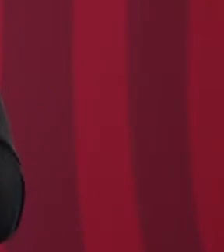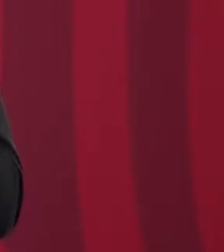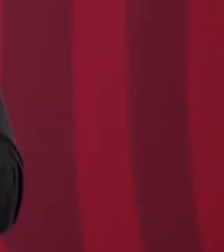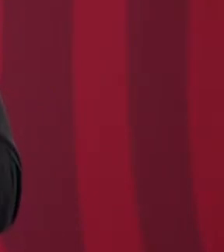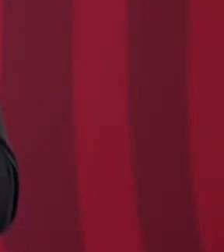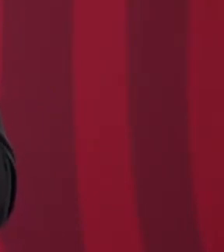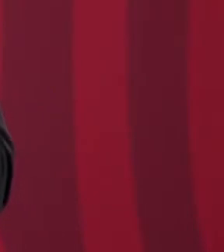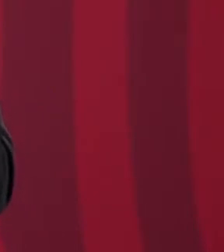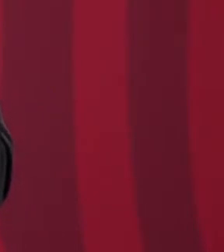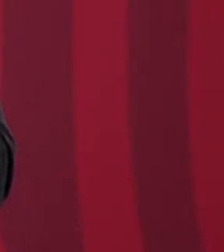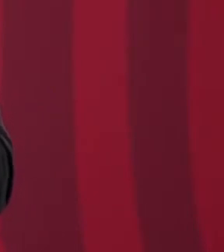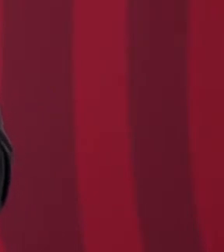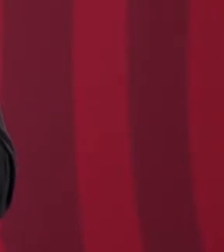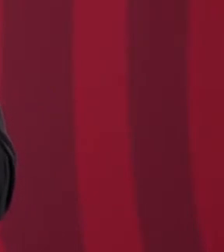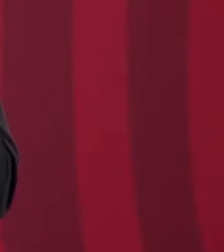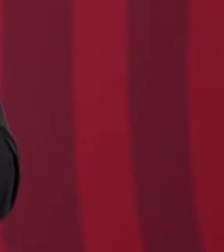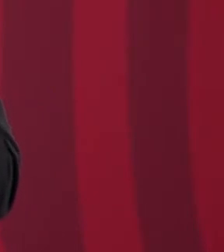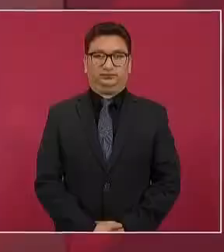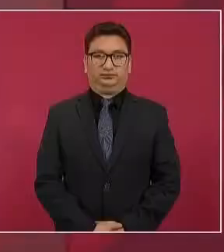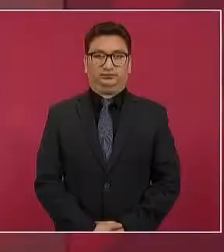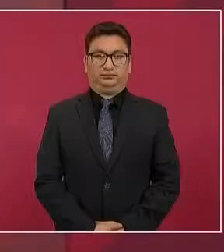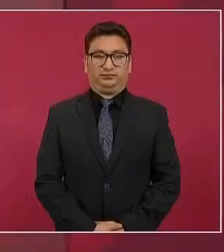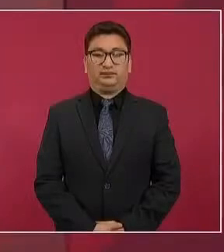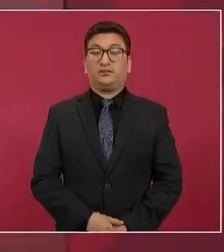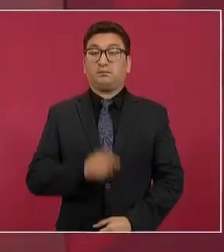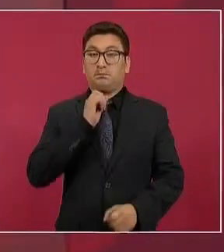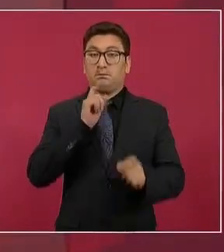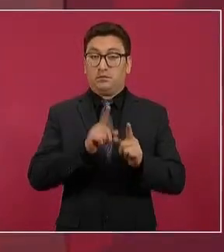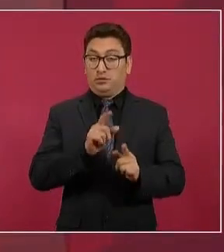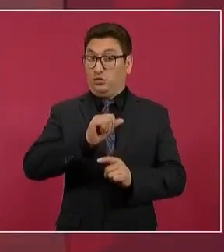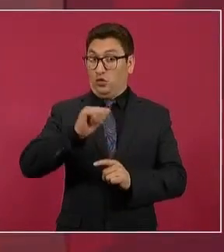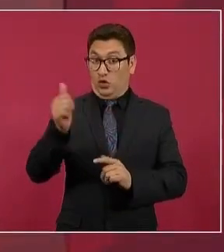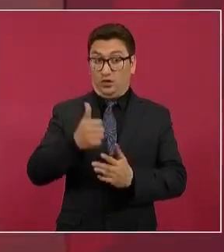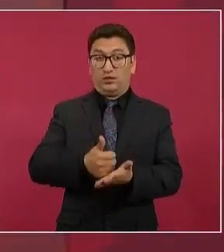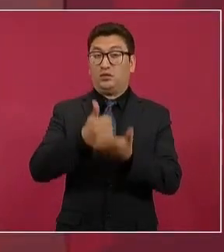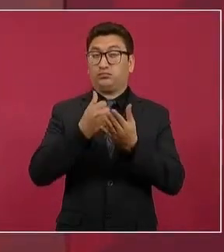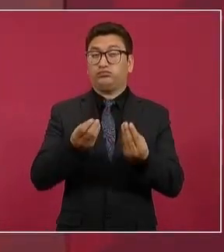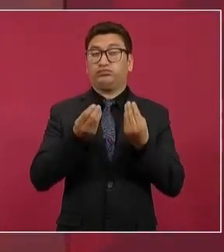Y también otra cosa que nos ayuda mucho,